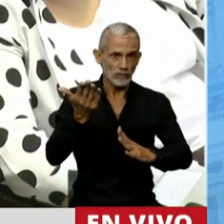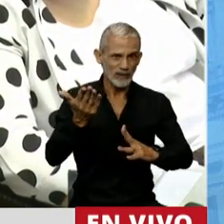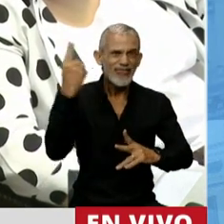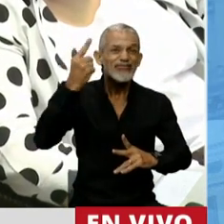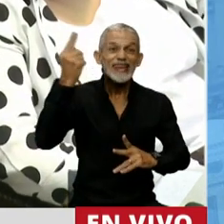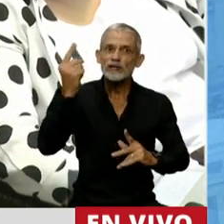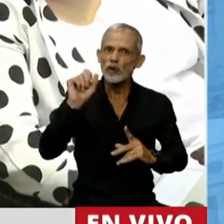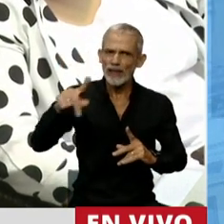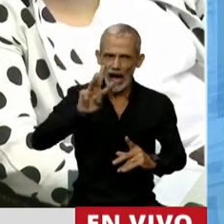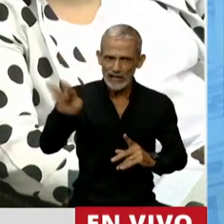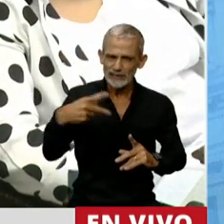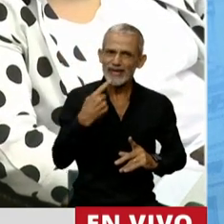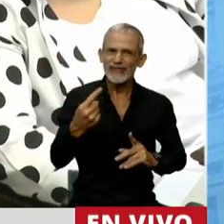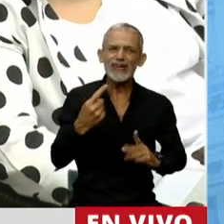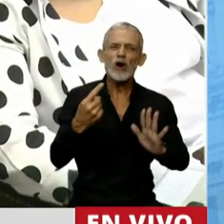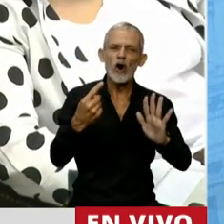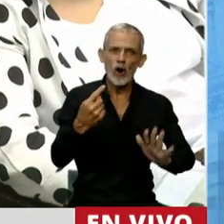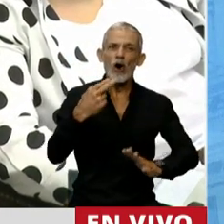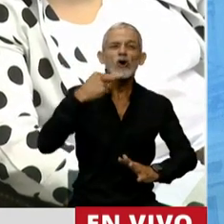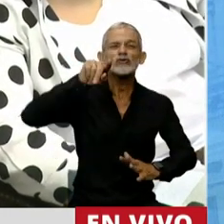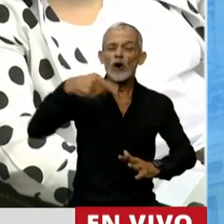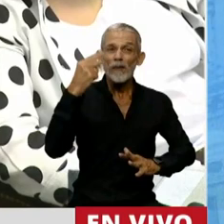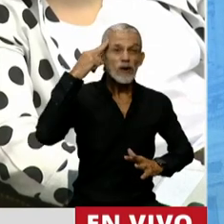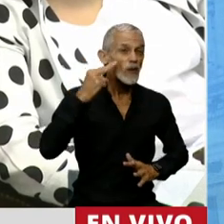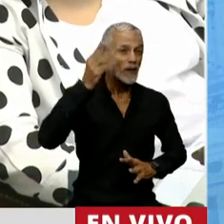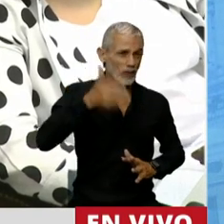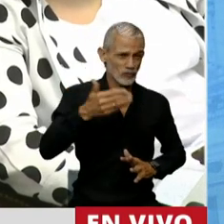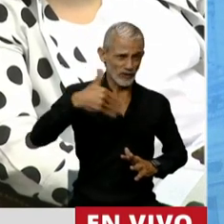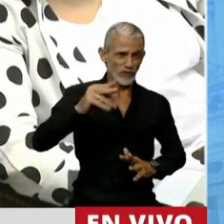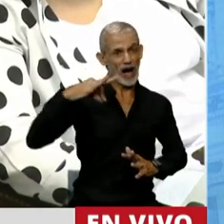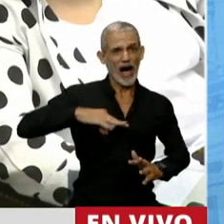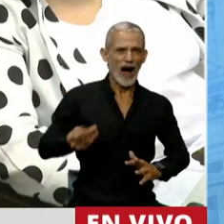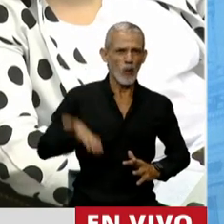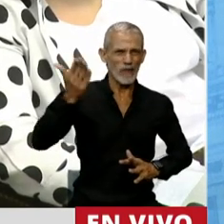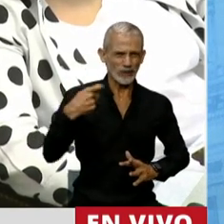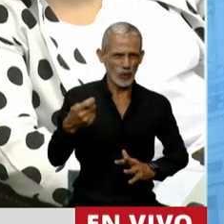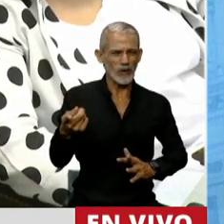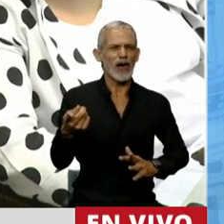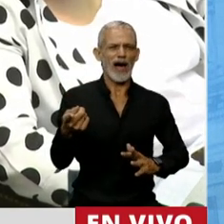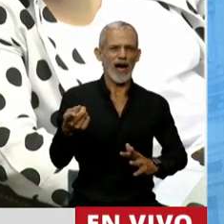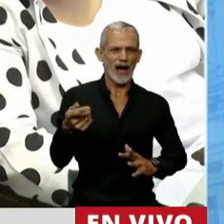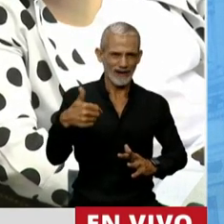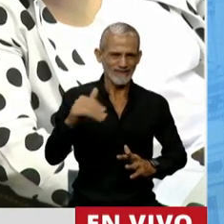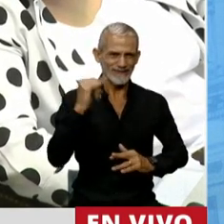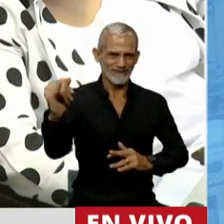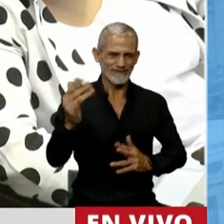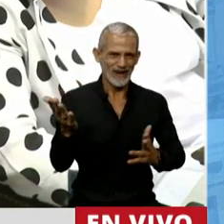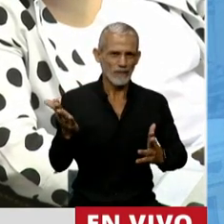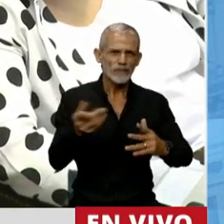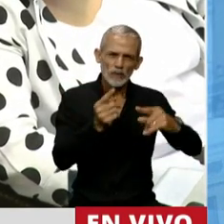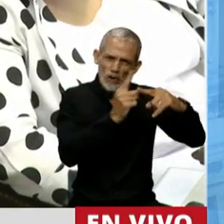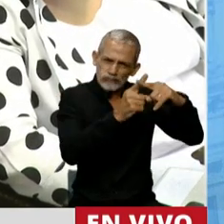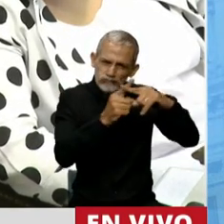la directora ejecutiva de ANSES, del 11,9%, porque va a tomar en cuenta